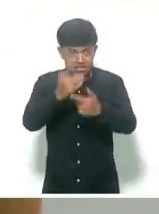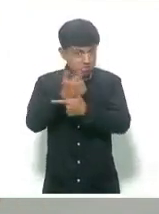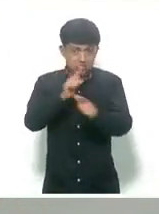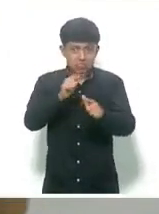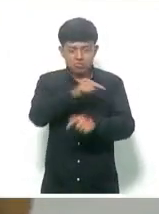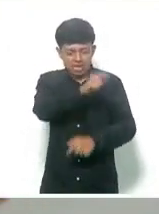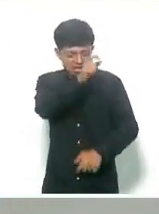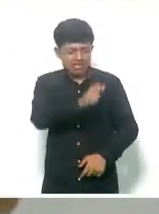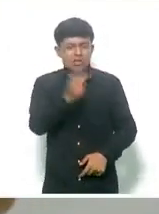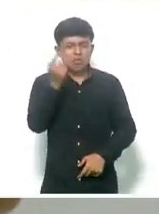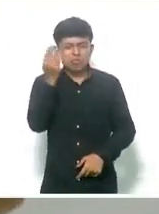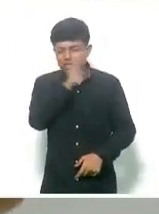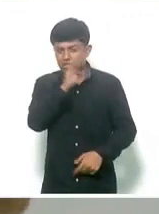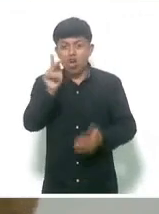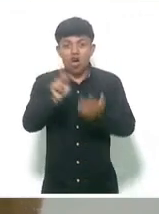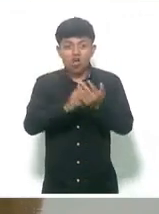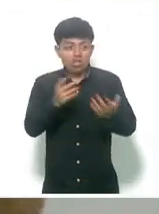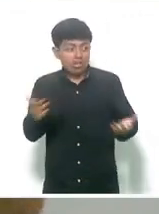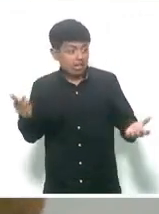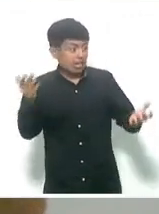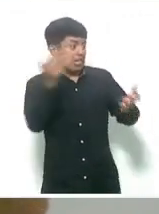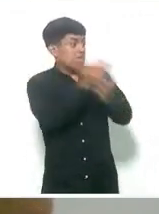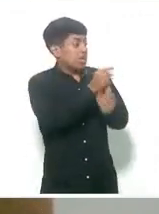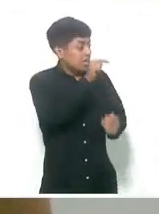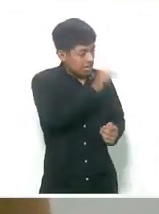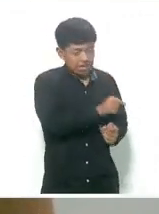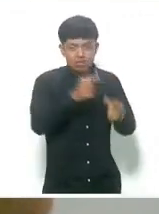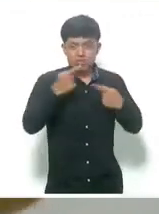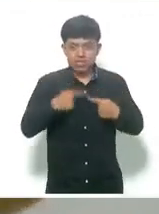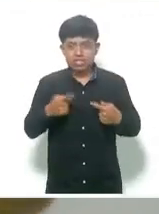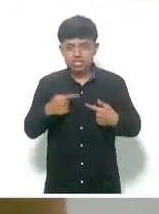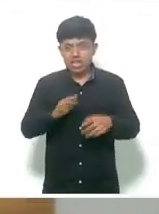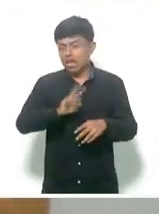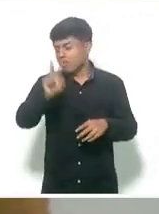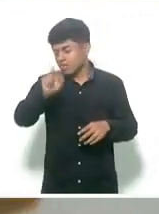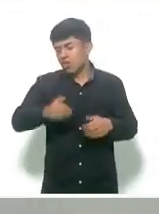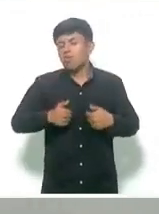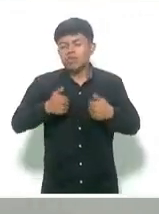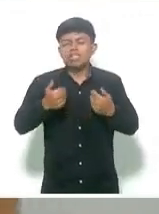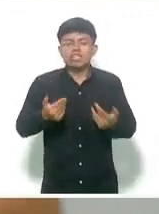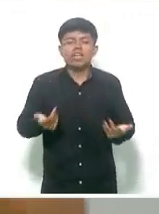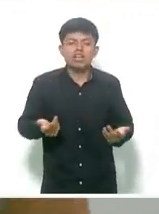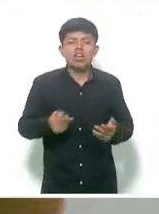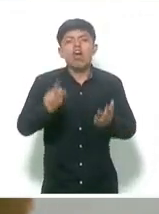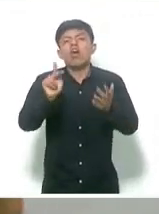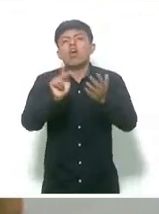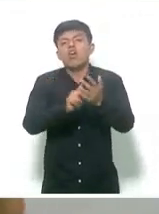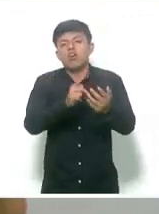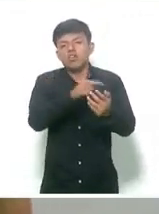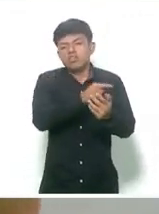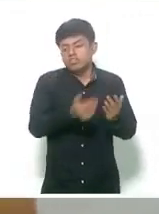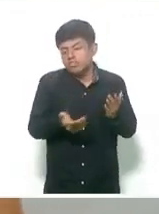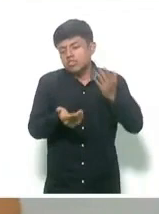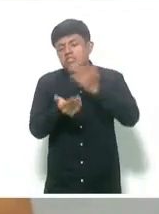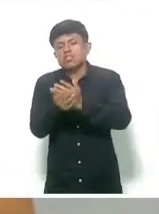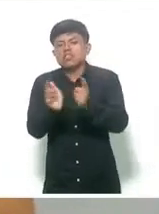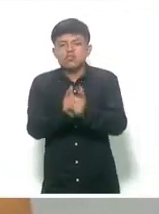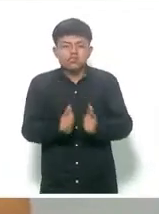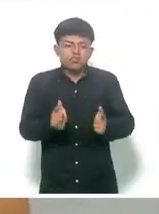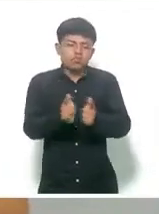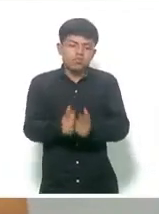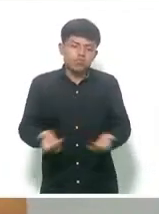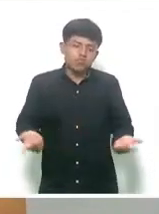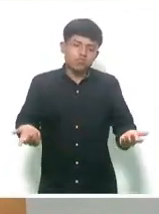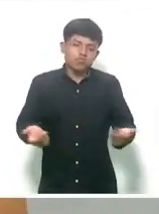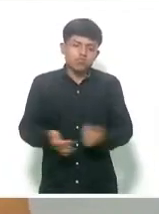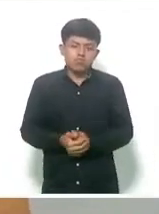de entrar otra vez nuevamente en un ya en una forma honesta de vivir vuelven a integrarse en ciertos grupos y